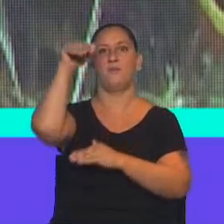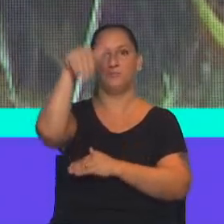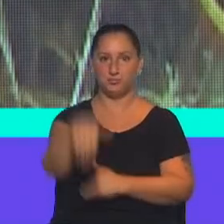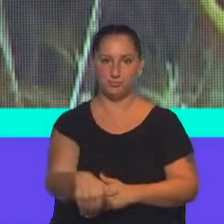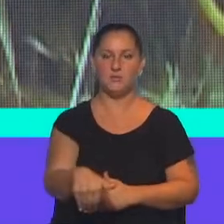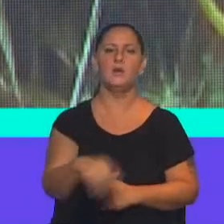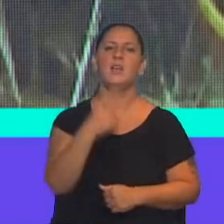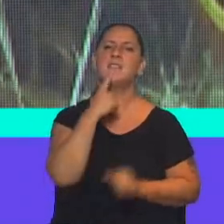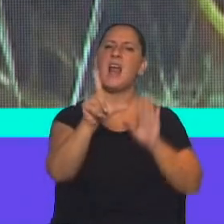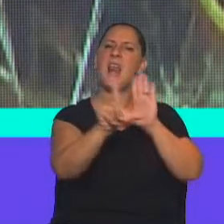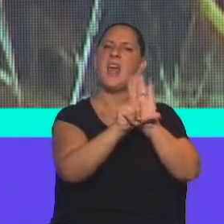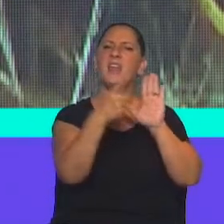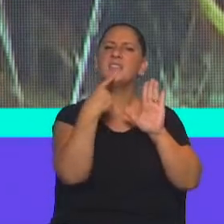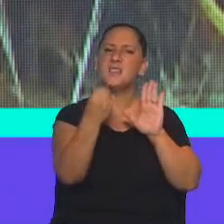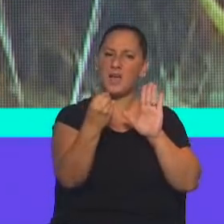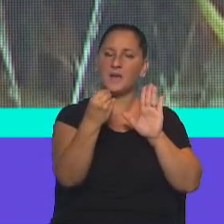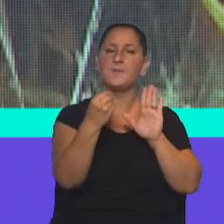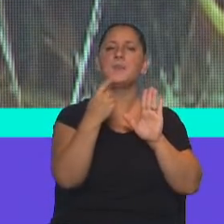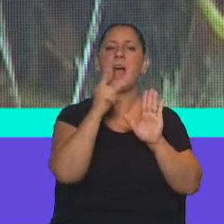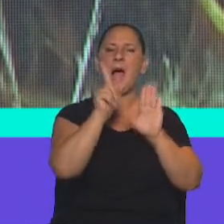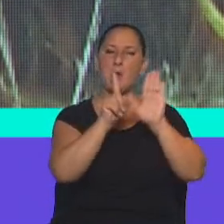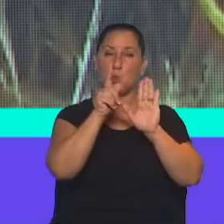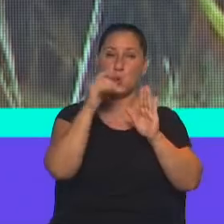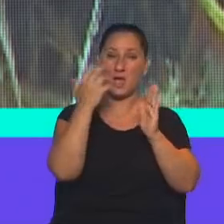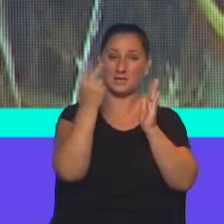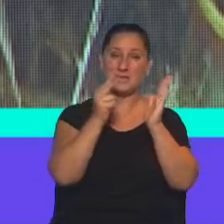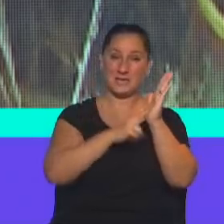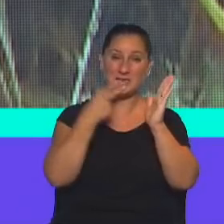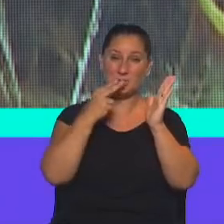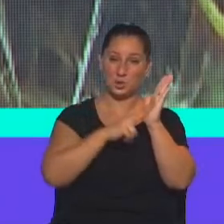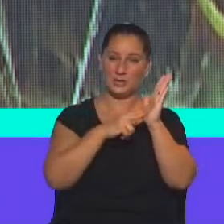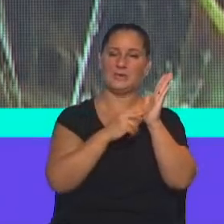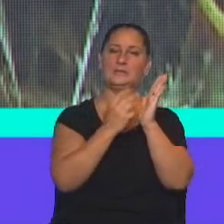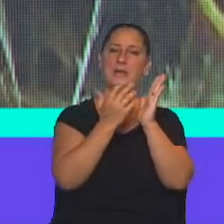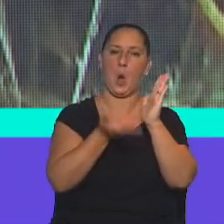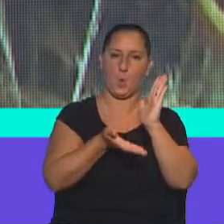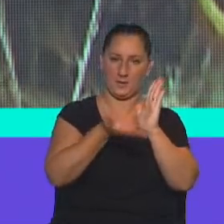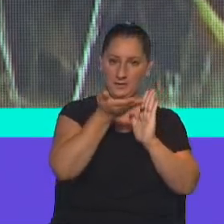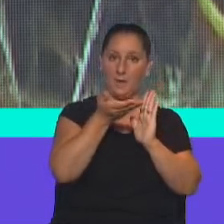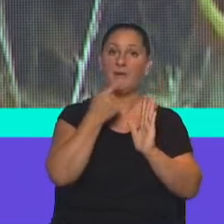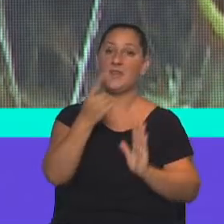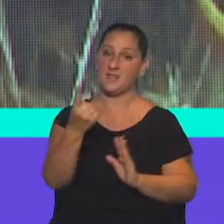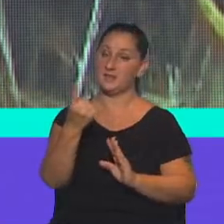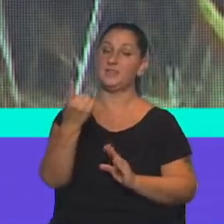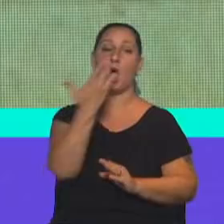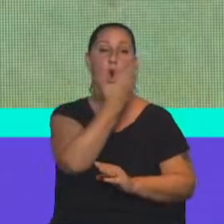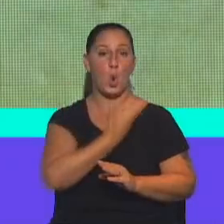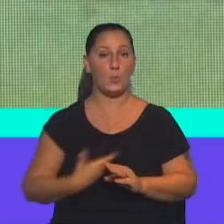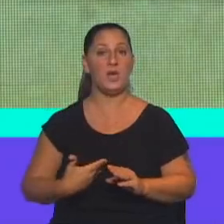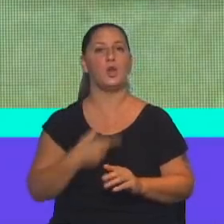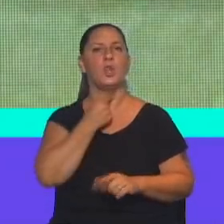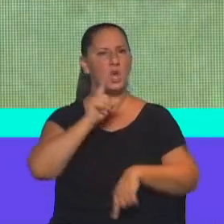qué decía esa ley? Esa ley aumentaba algunas retenciones y le daba facultades al gobierno para que si las quisiera